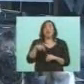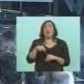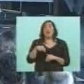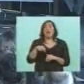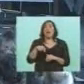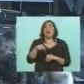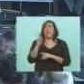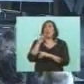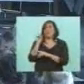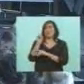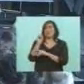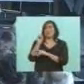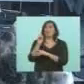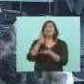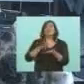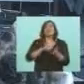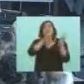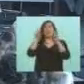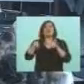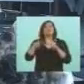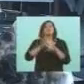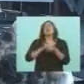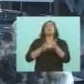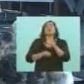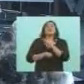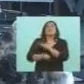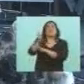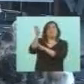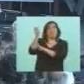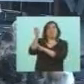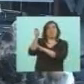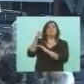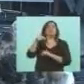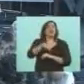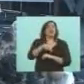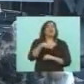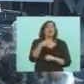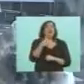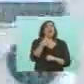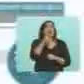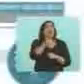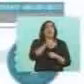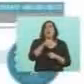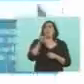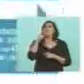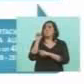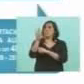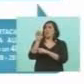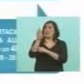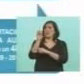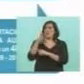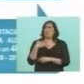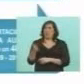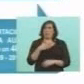El que sigue, por favor, en exportaciones, lo que hemos crecido en exportaciones por cada uno de los rubros, el próximo, por favor,